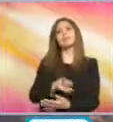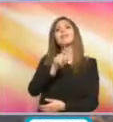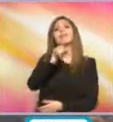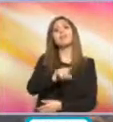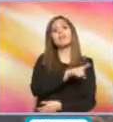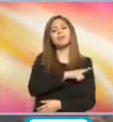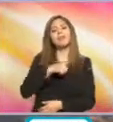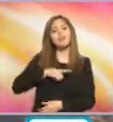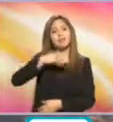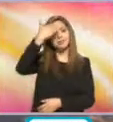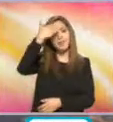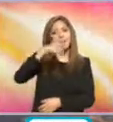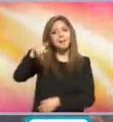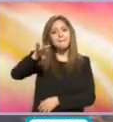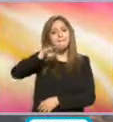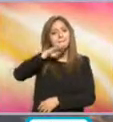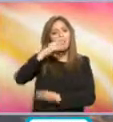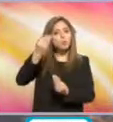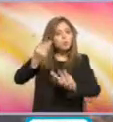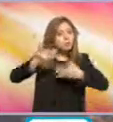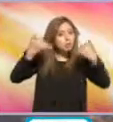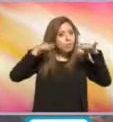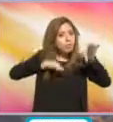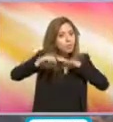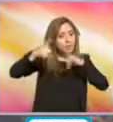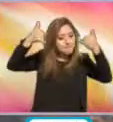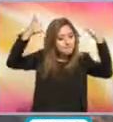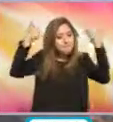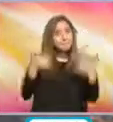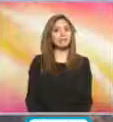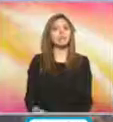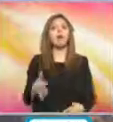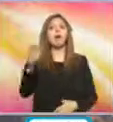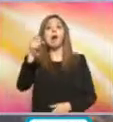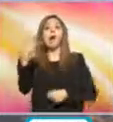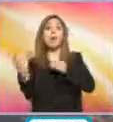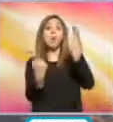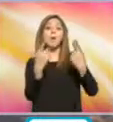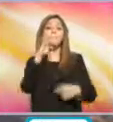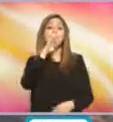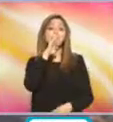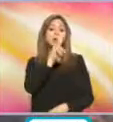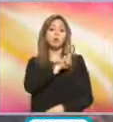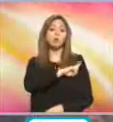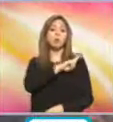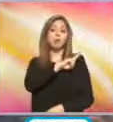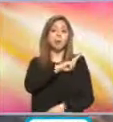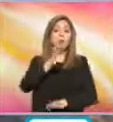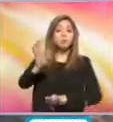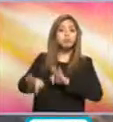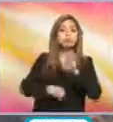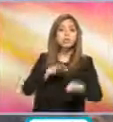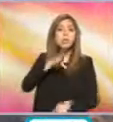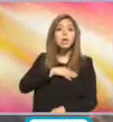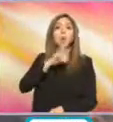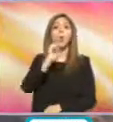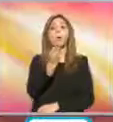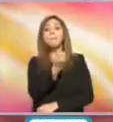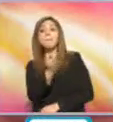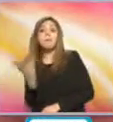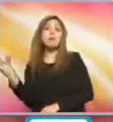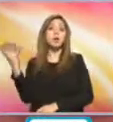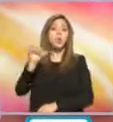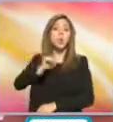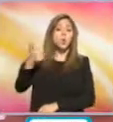que hacen muchísimas madres, que la mayoría de ellas están solas criando a un hijo o a varios. Entonces, felicidades, madres. Y bueno,